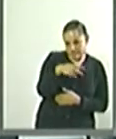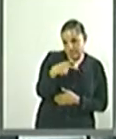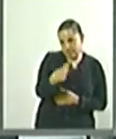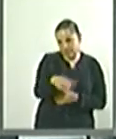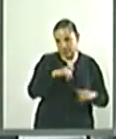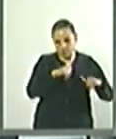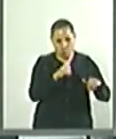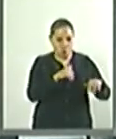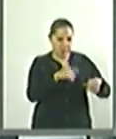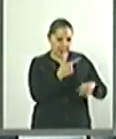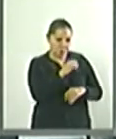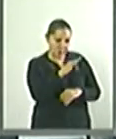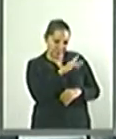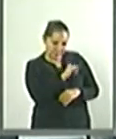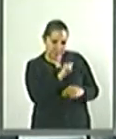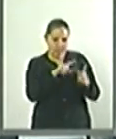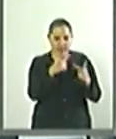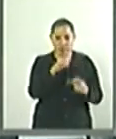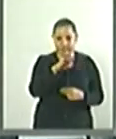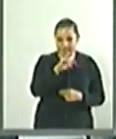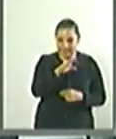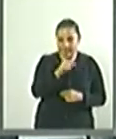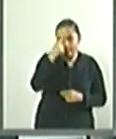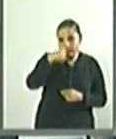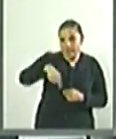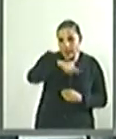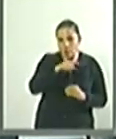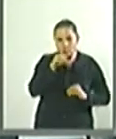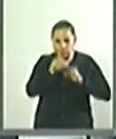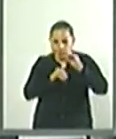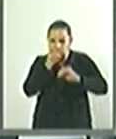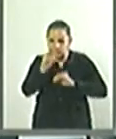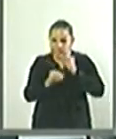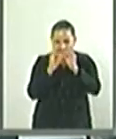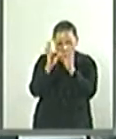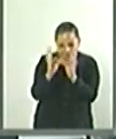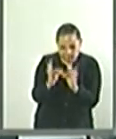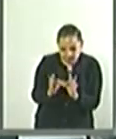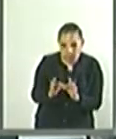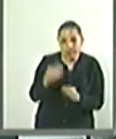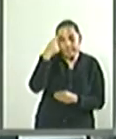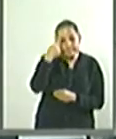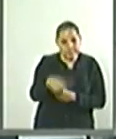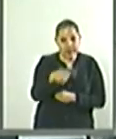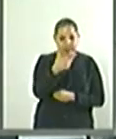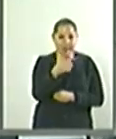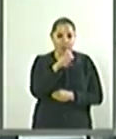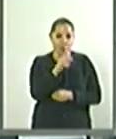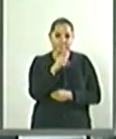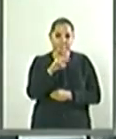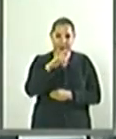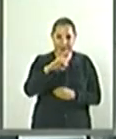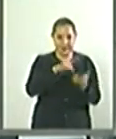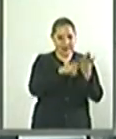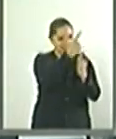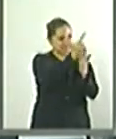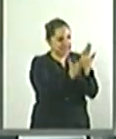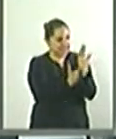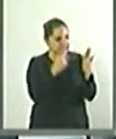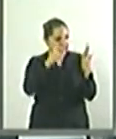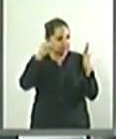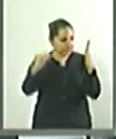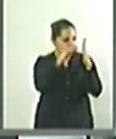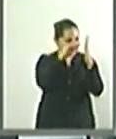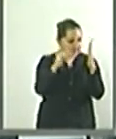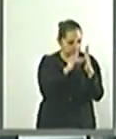valiosa contribución para obtener la homologación como geoparques mundiales para la comarca minera del estado de Hidalgo